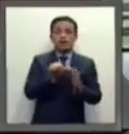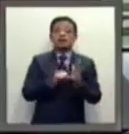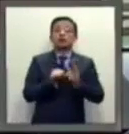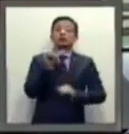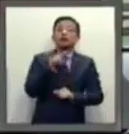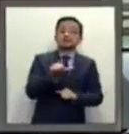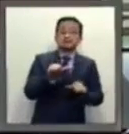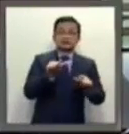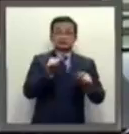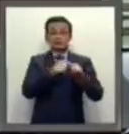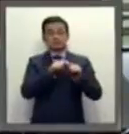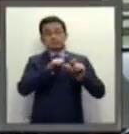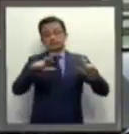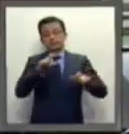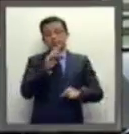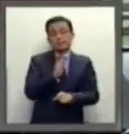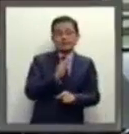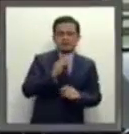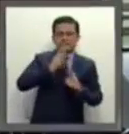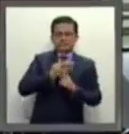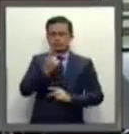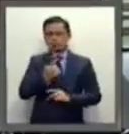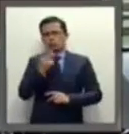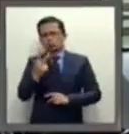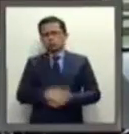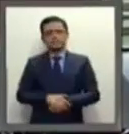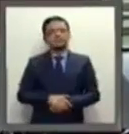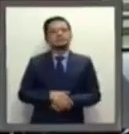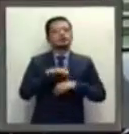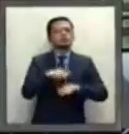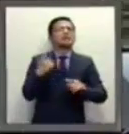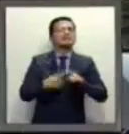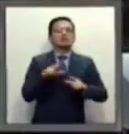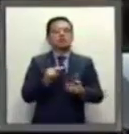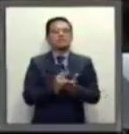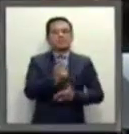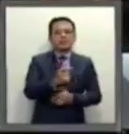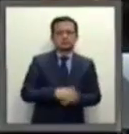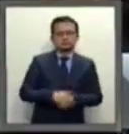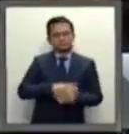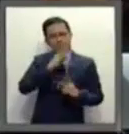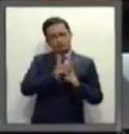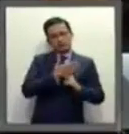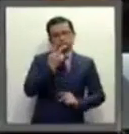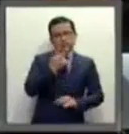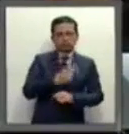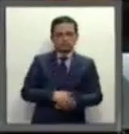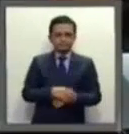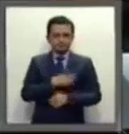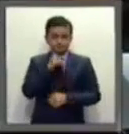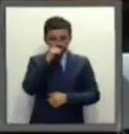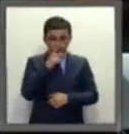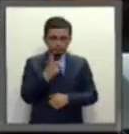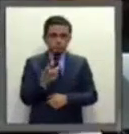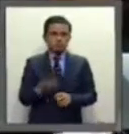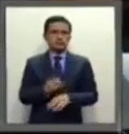B, fracción 1 y 2, en materia de exenciones, fracción 2, y esto porque